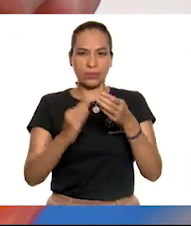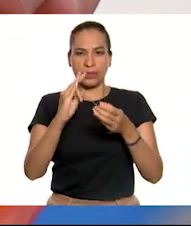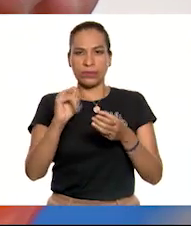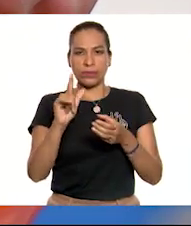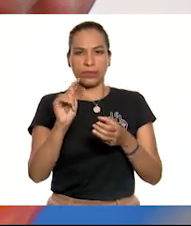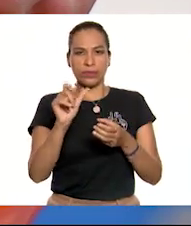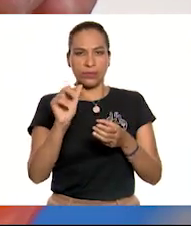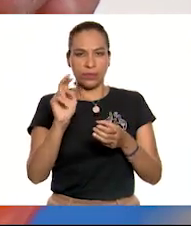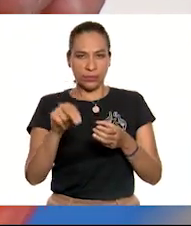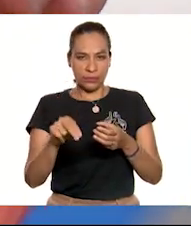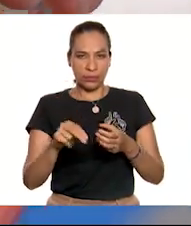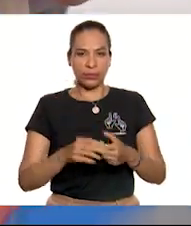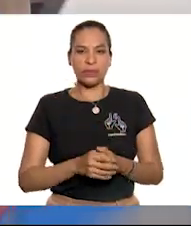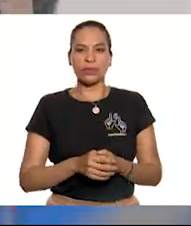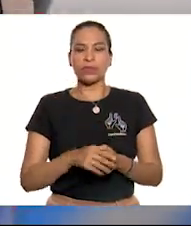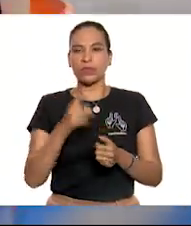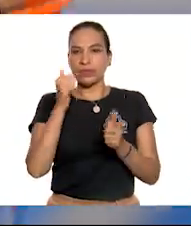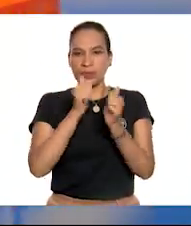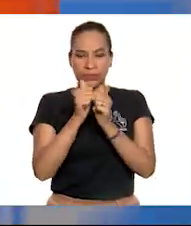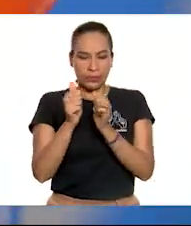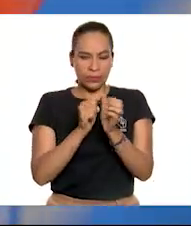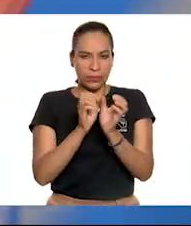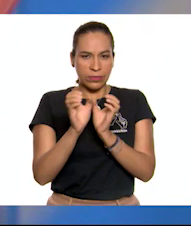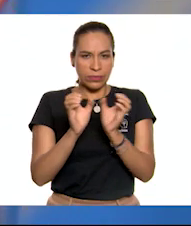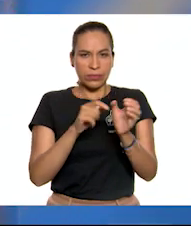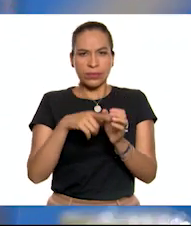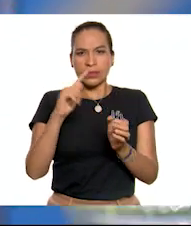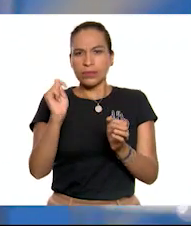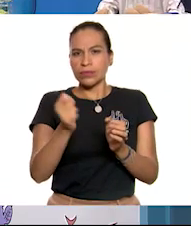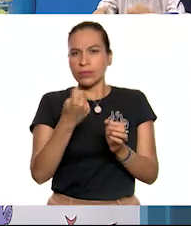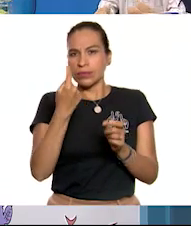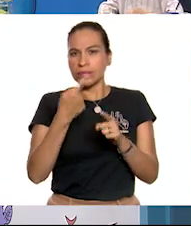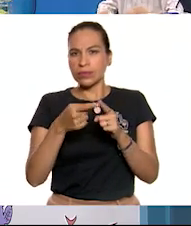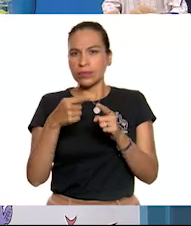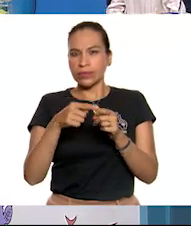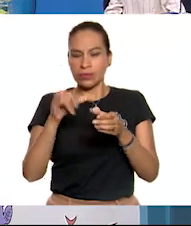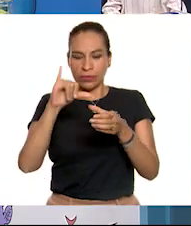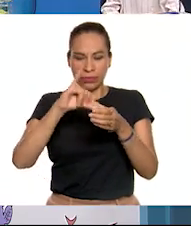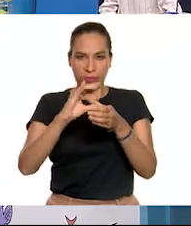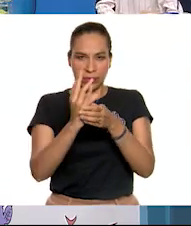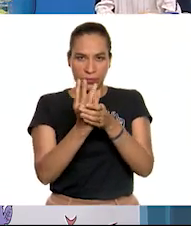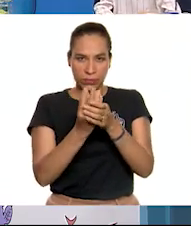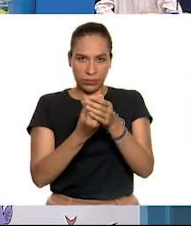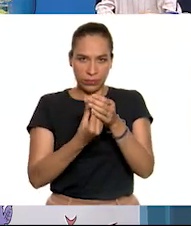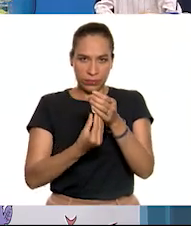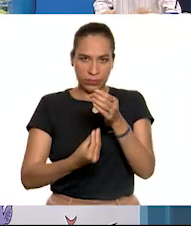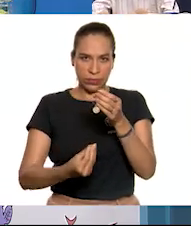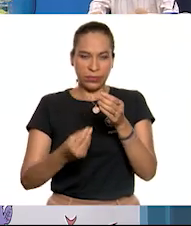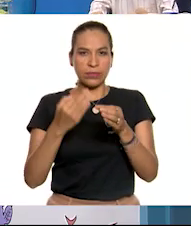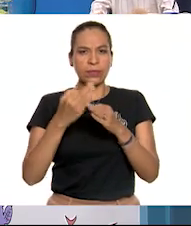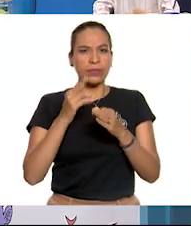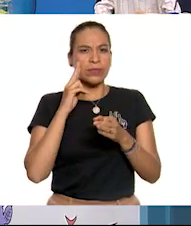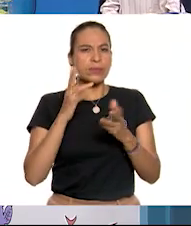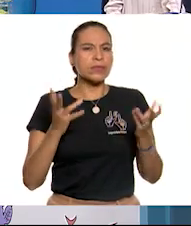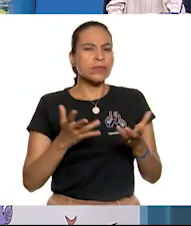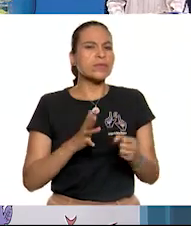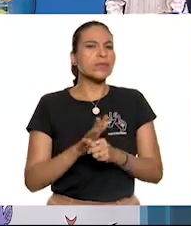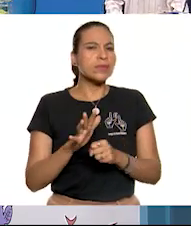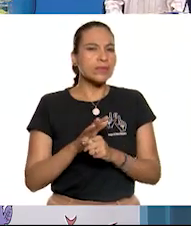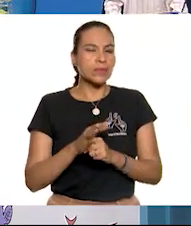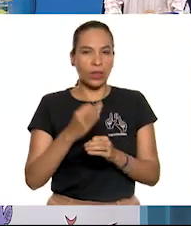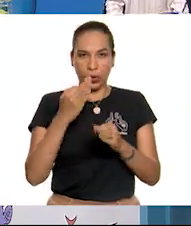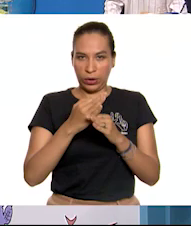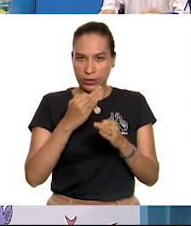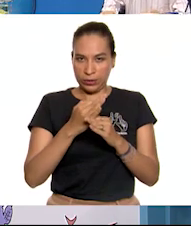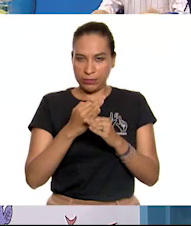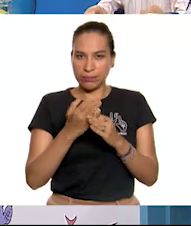Ah, muy bien. O sea, para separar mezclas con esta técnica de tamizaje, que bueno, la siguiente que vamos a hacer. Sí, ahorita